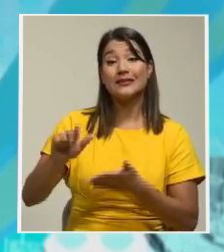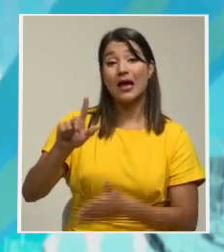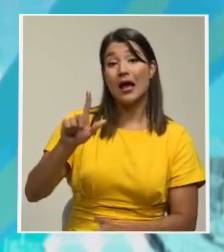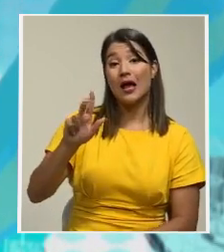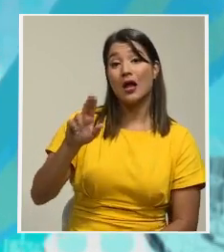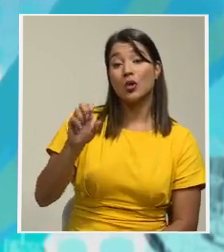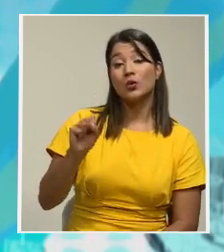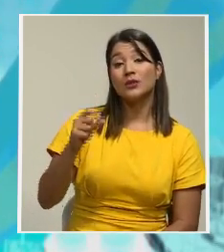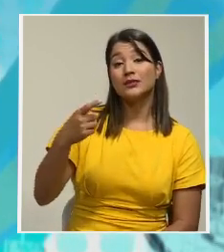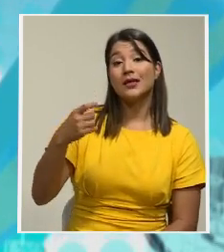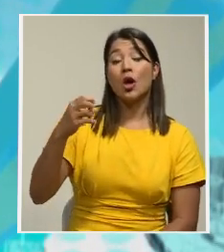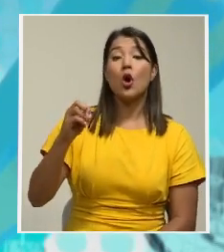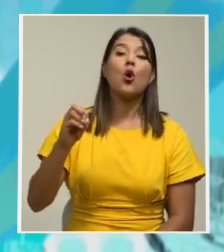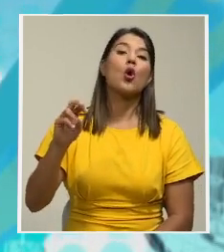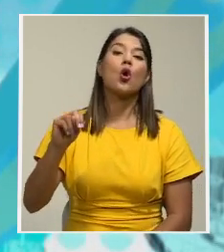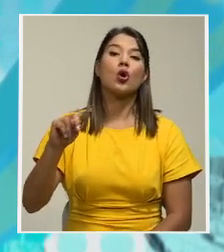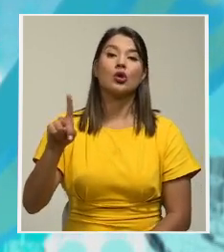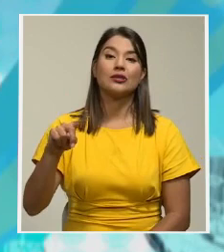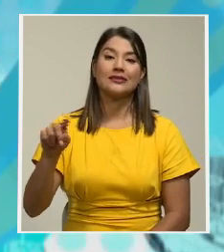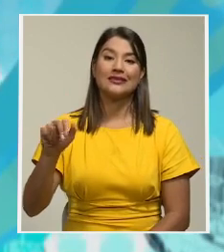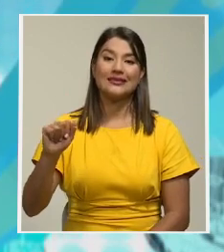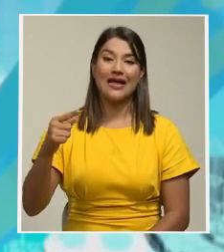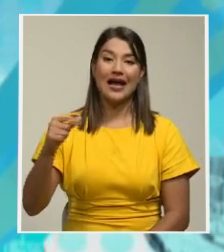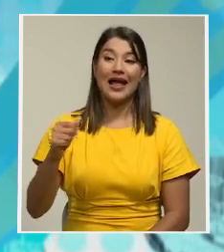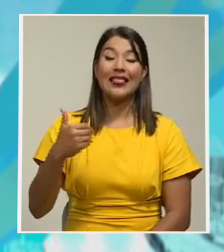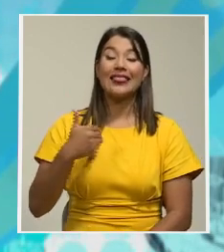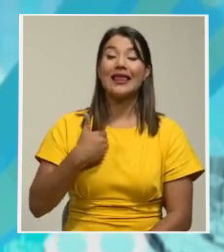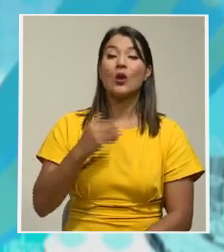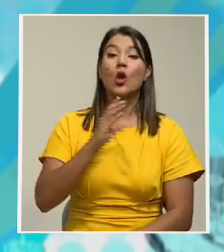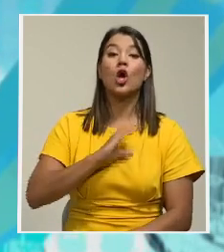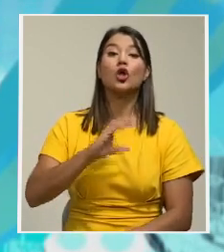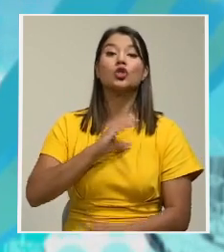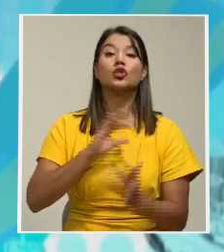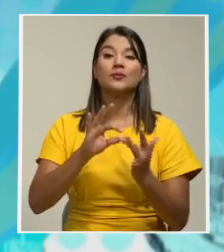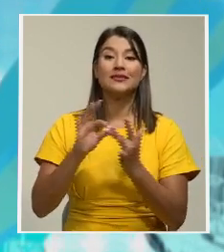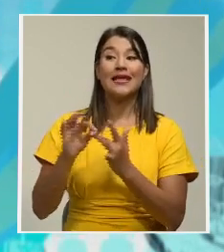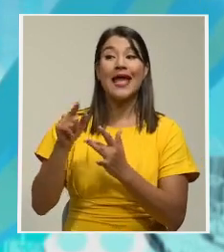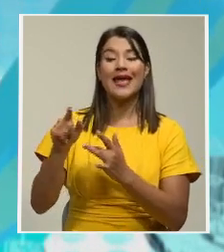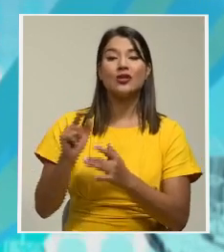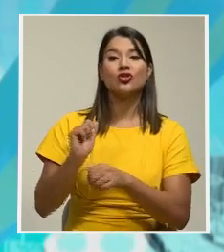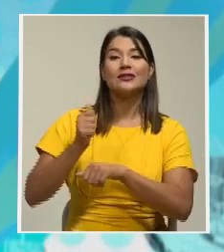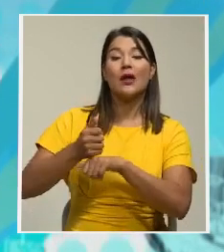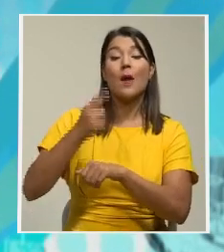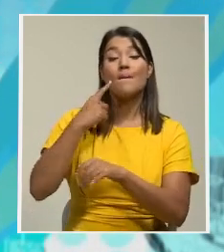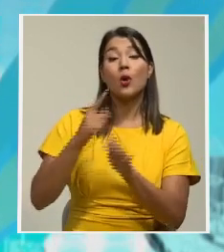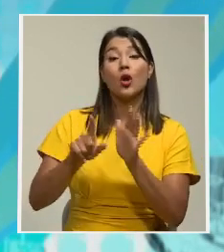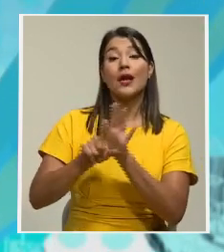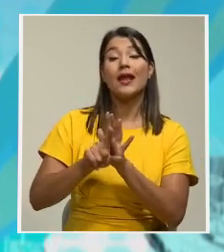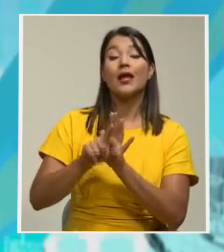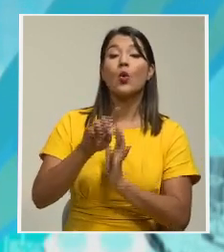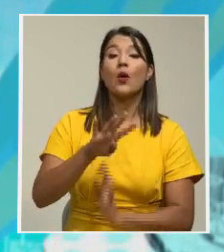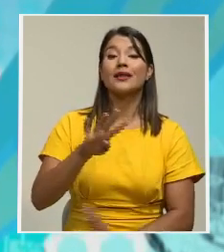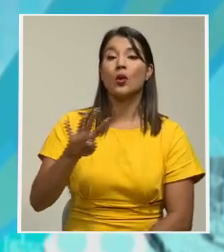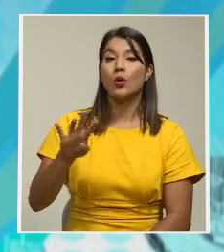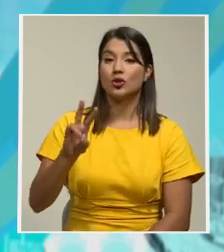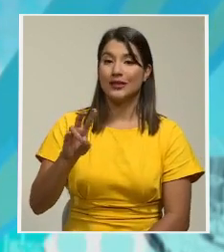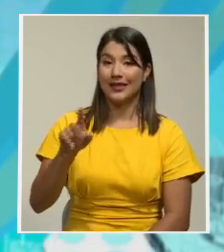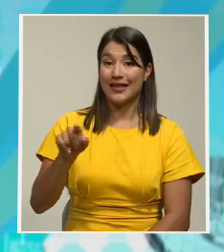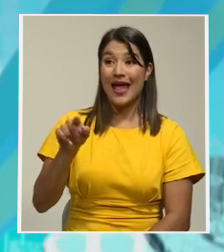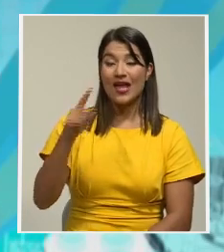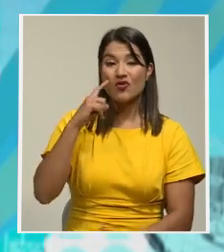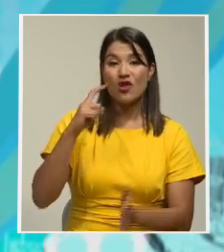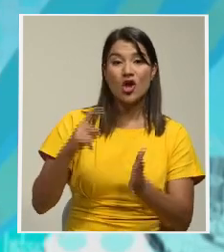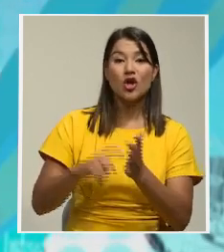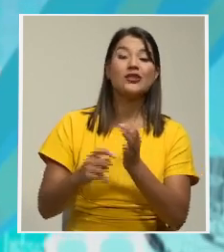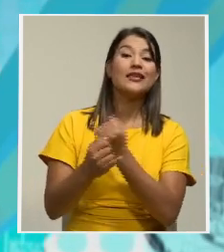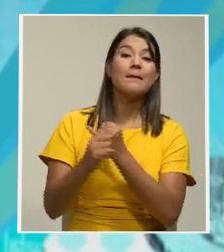muy especial. Ellos están regidos por la ley 4471, que reconoce la autonomía del Colegio